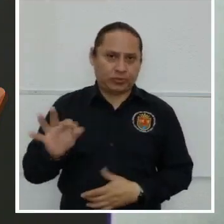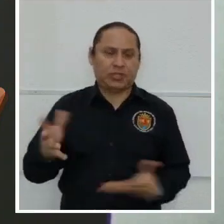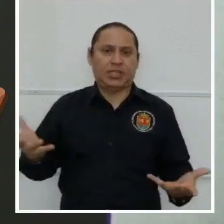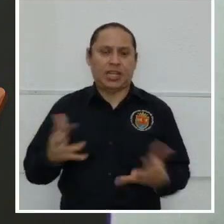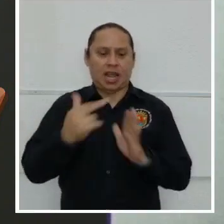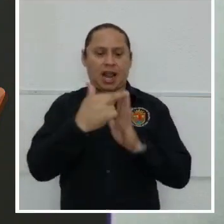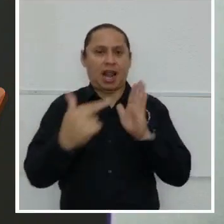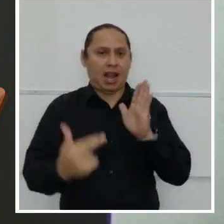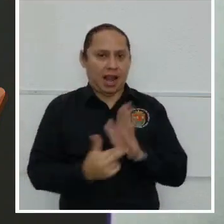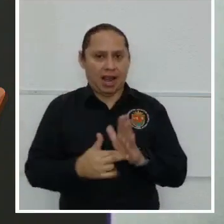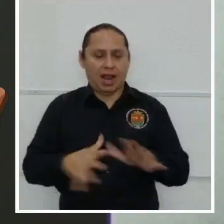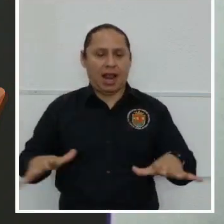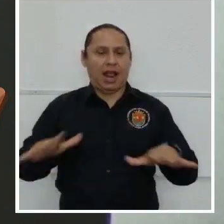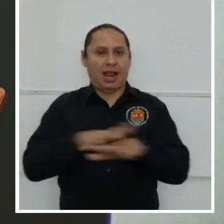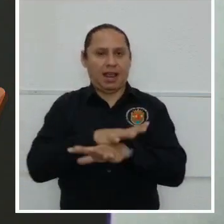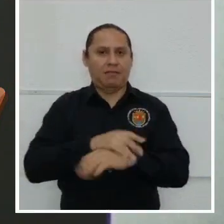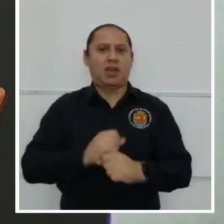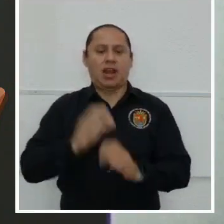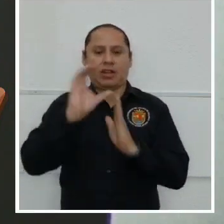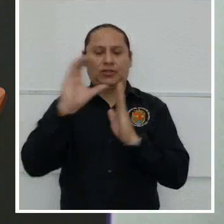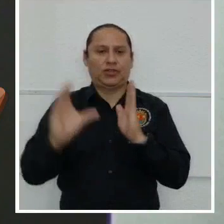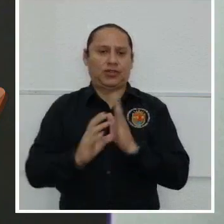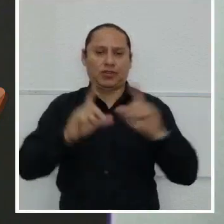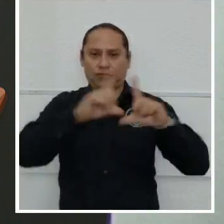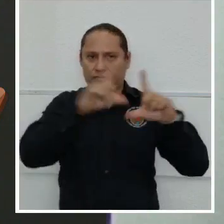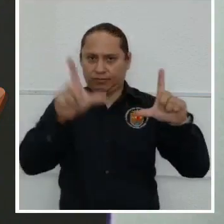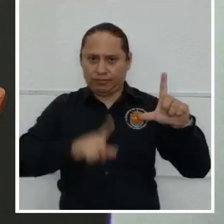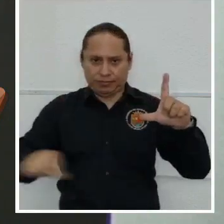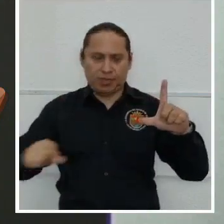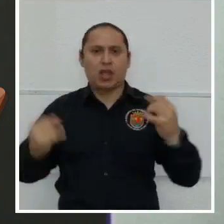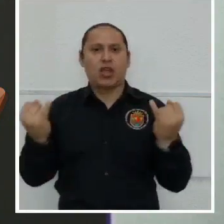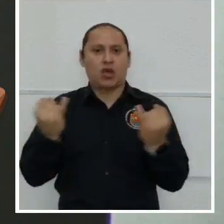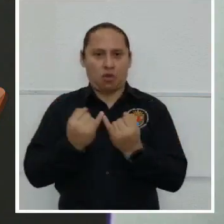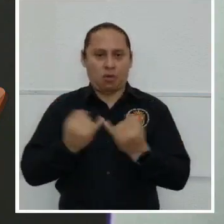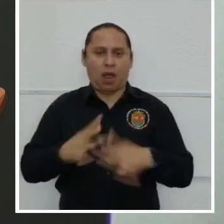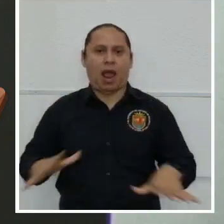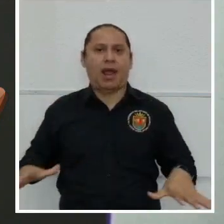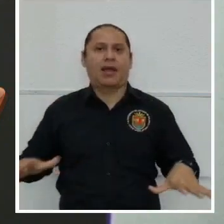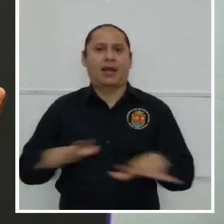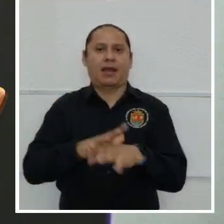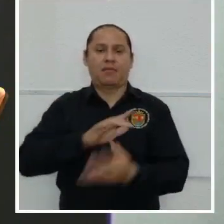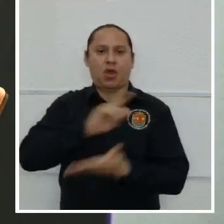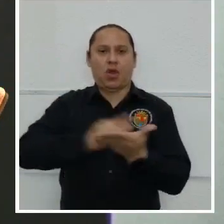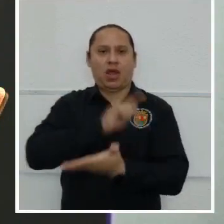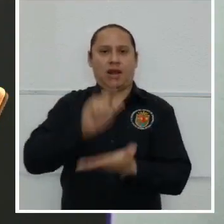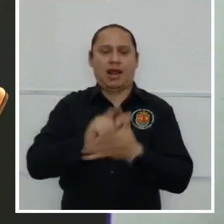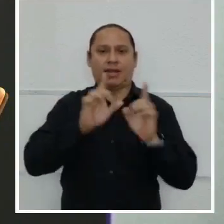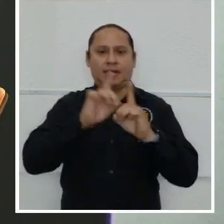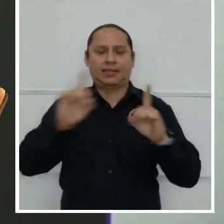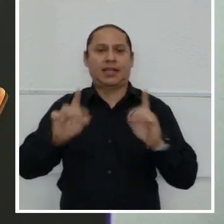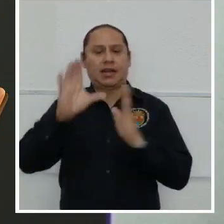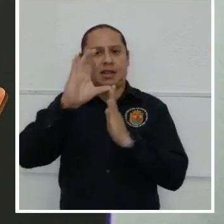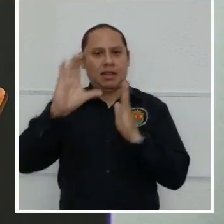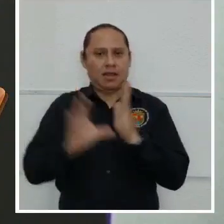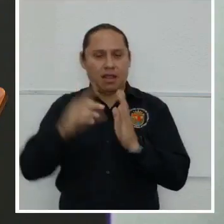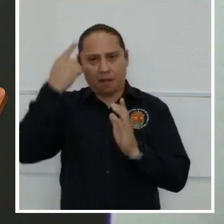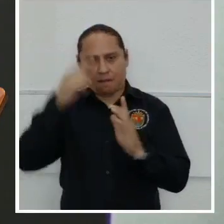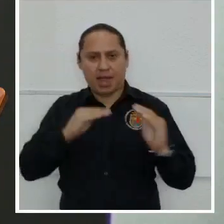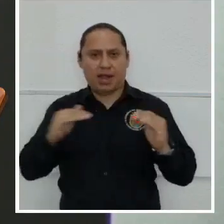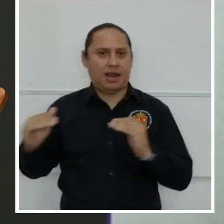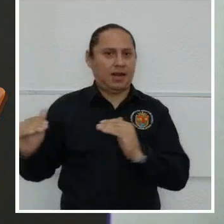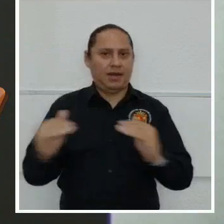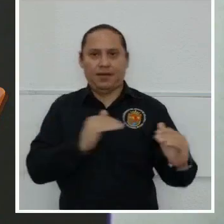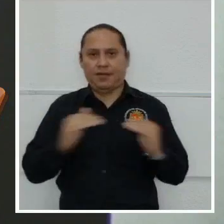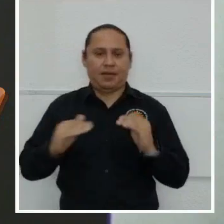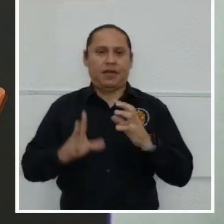esta reforma a la Constitución Política de los Estados Unidos, también reformaremos nuestra Ley de Desarrollo Constitucional para la Igualdad y Acceso